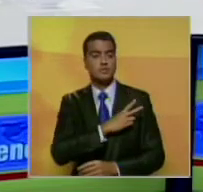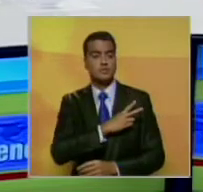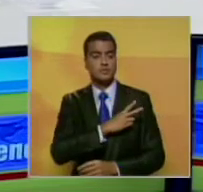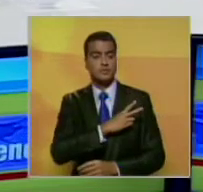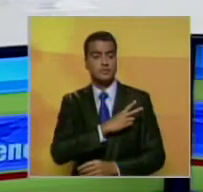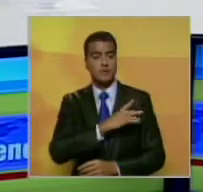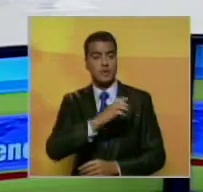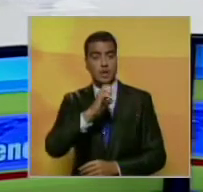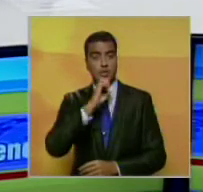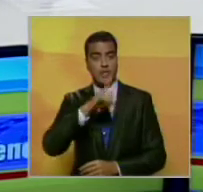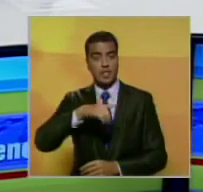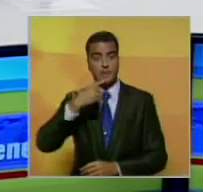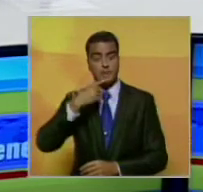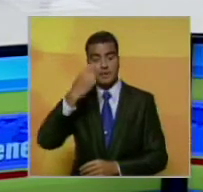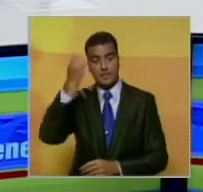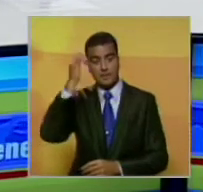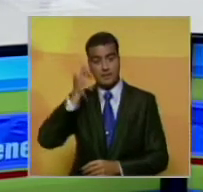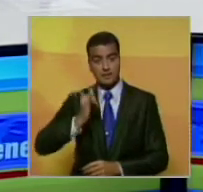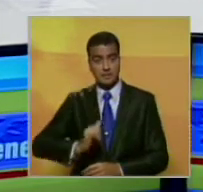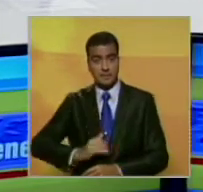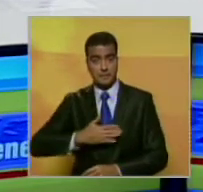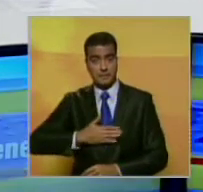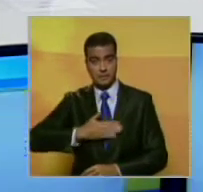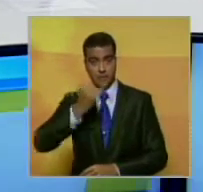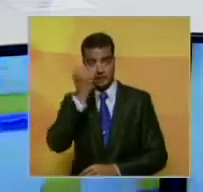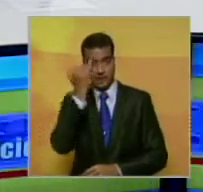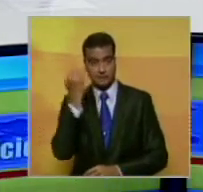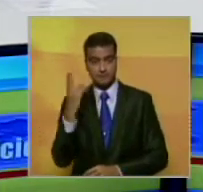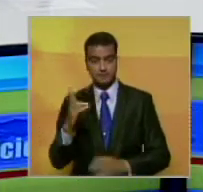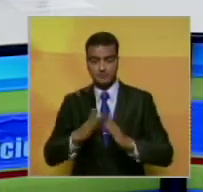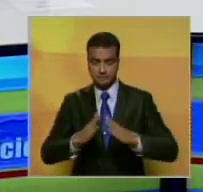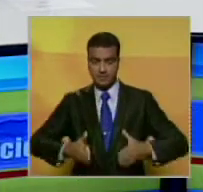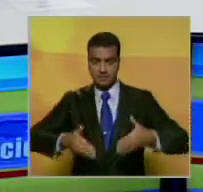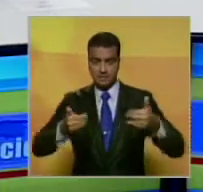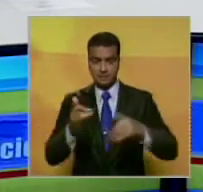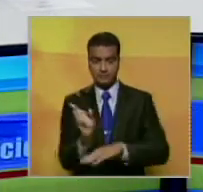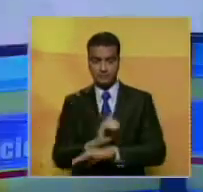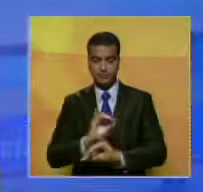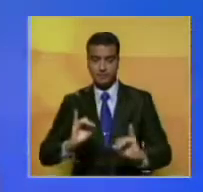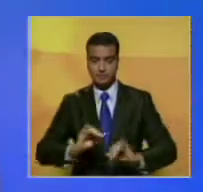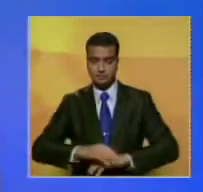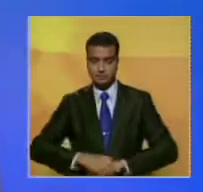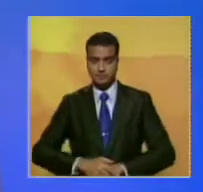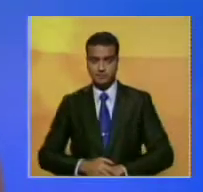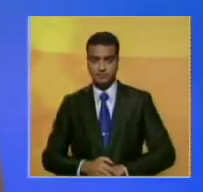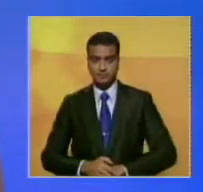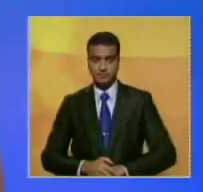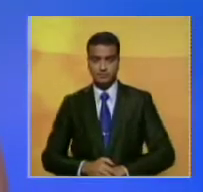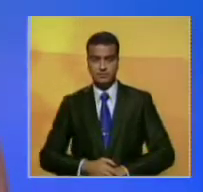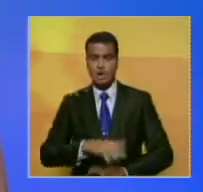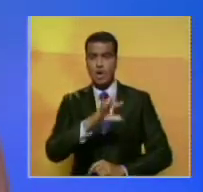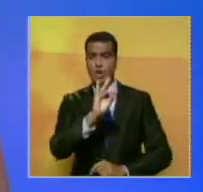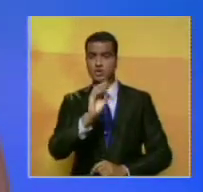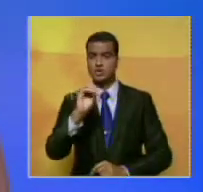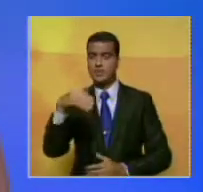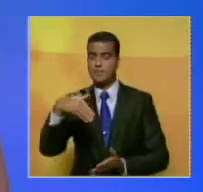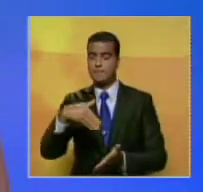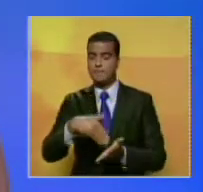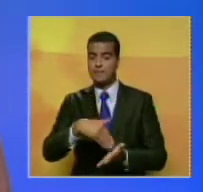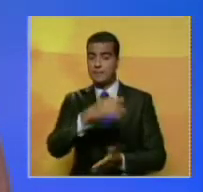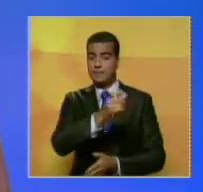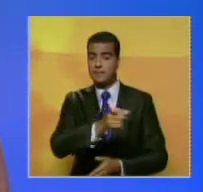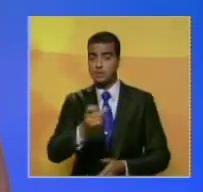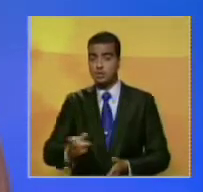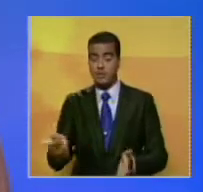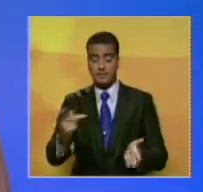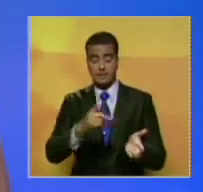Eduardo Rodríguez Yoliti y quien les habla, Andrina Yepes. Y comenzamos con las informaciones de inmediato. Más de 800.000 peregrinos